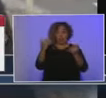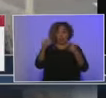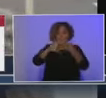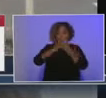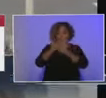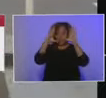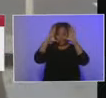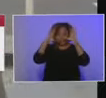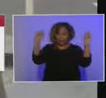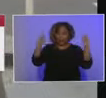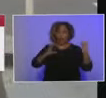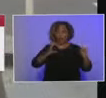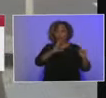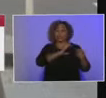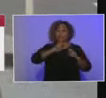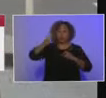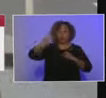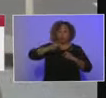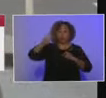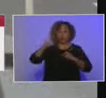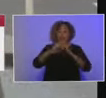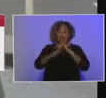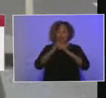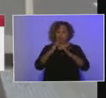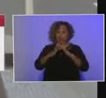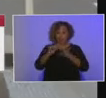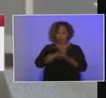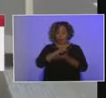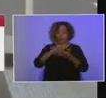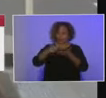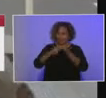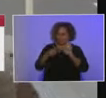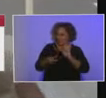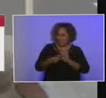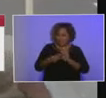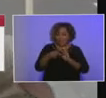presidente de la Comisión de Transporte de la Ciudad de Nueva York. ¿Qué significa eso?